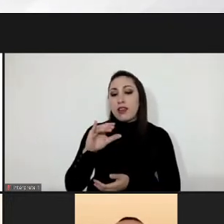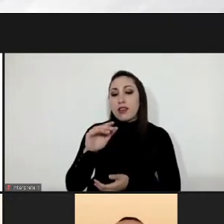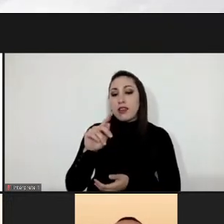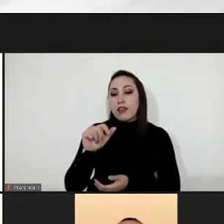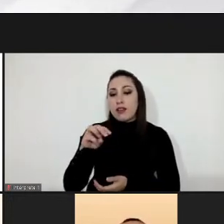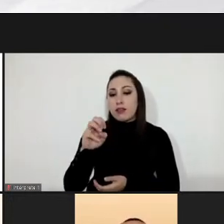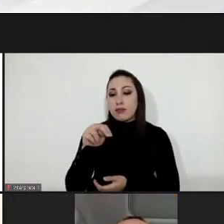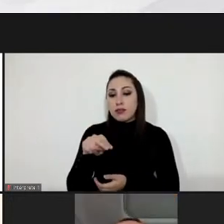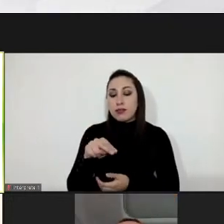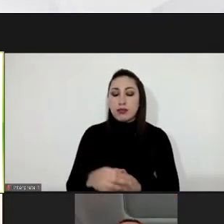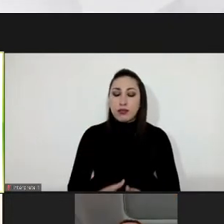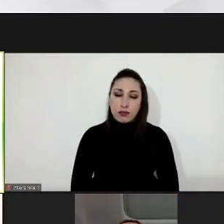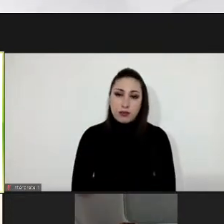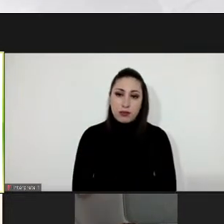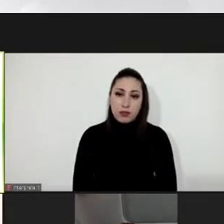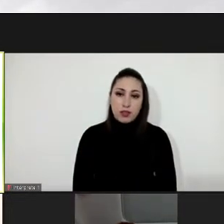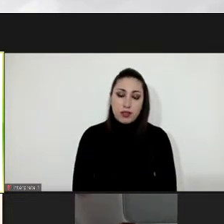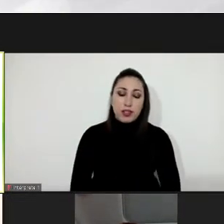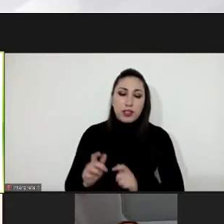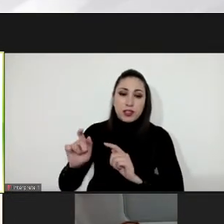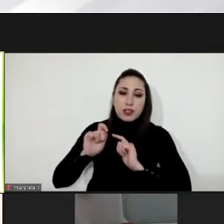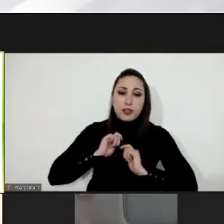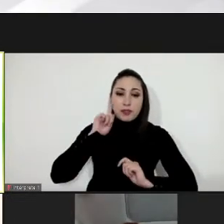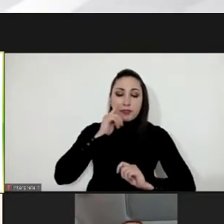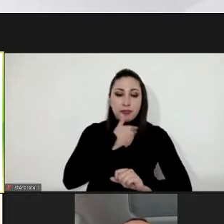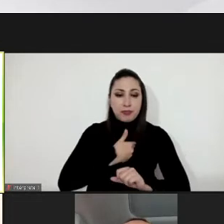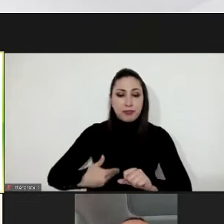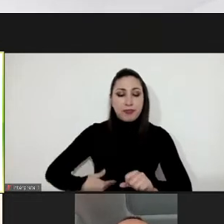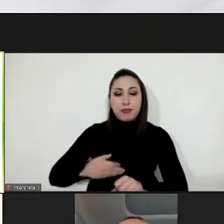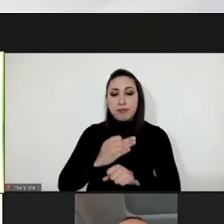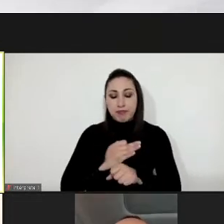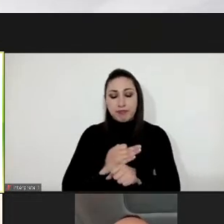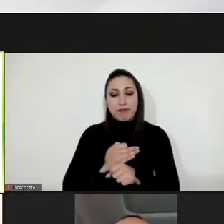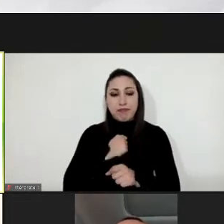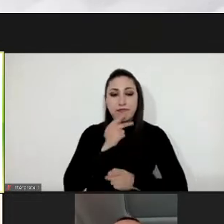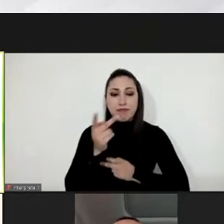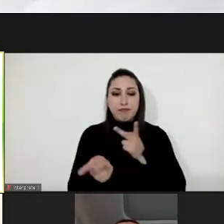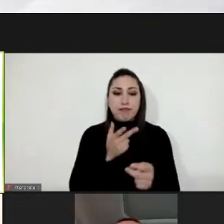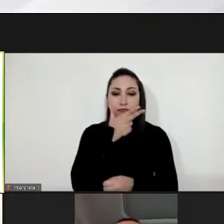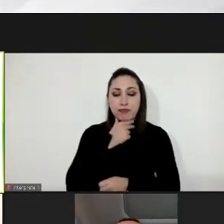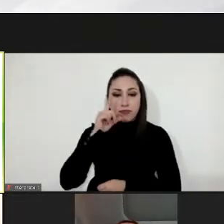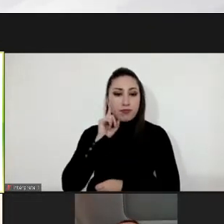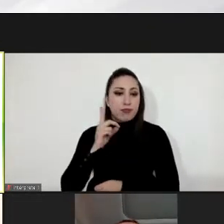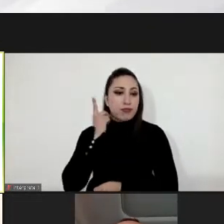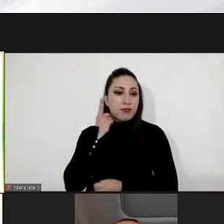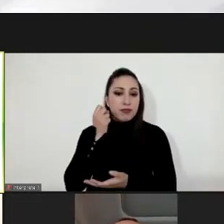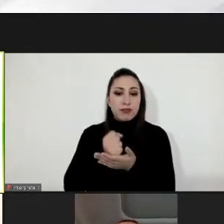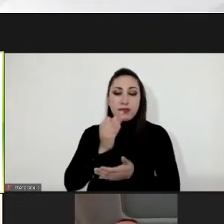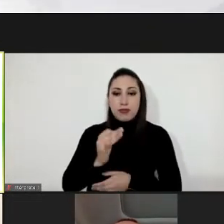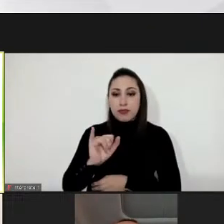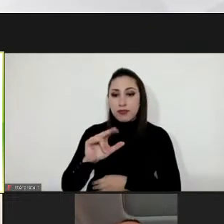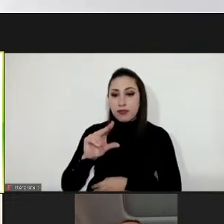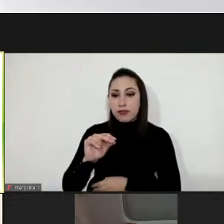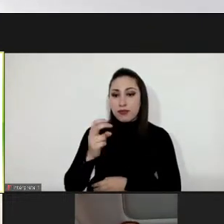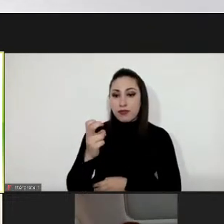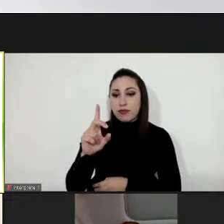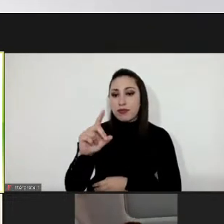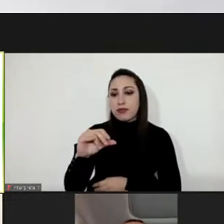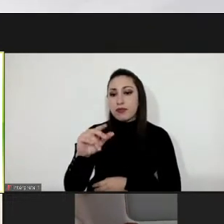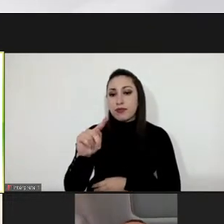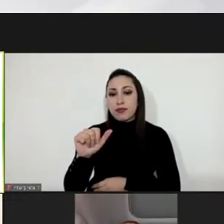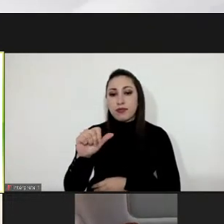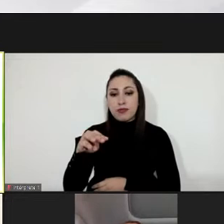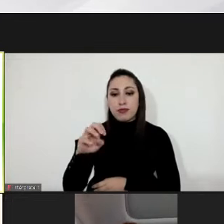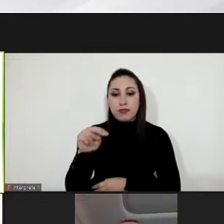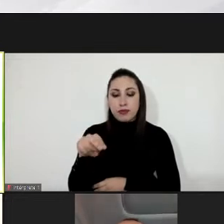consideración. Por instrucciones de la presidencia, en votación nominal, se consulta a las diputadas y diputados integrantes si es de aprobarse el proyecto de dictamen